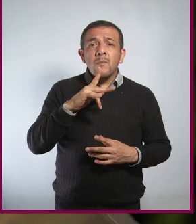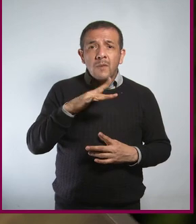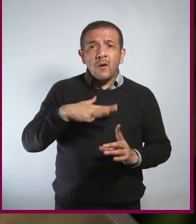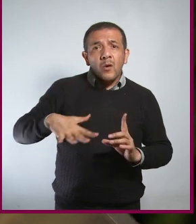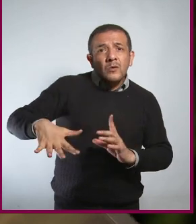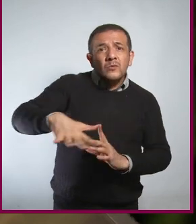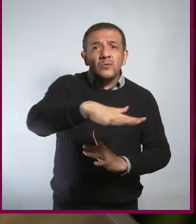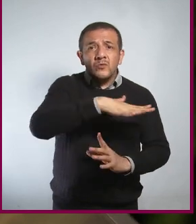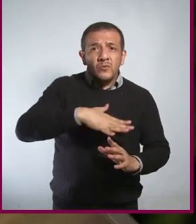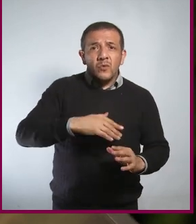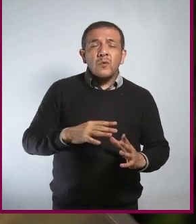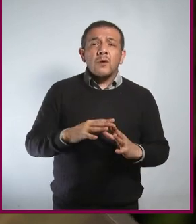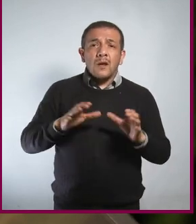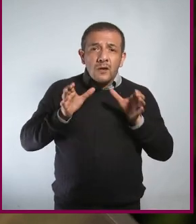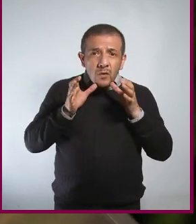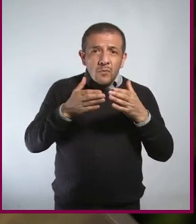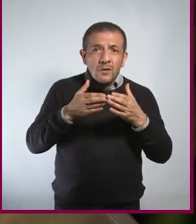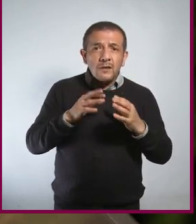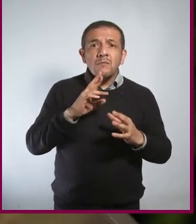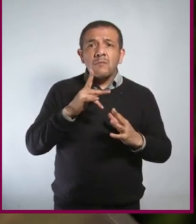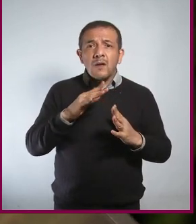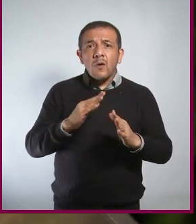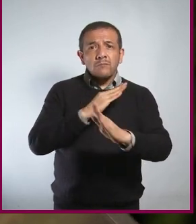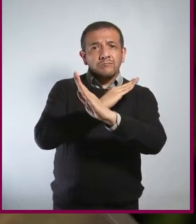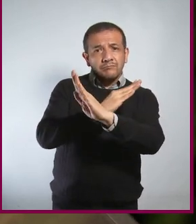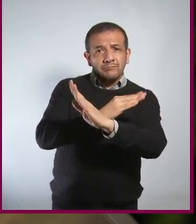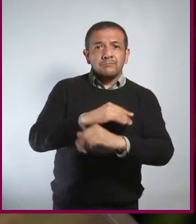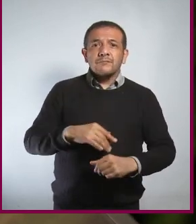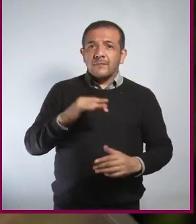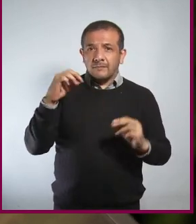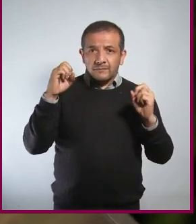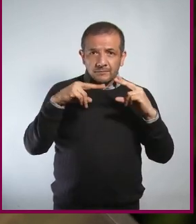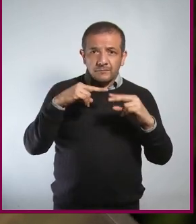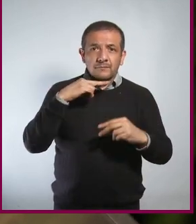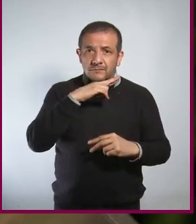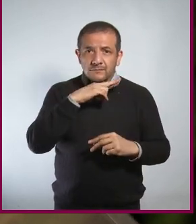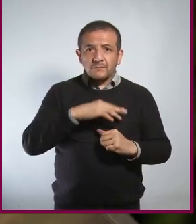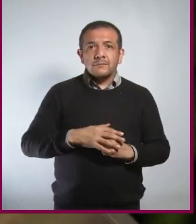el de tu comunidad. Hasta pronto.